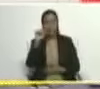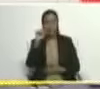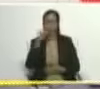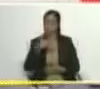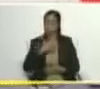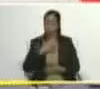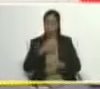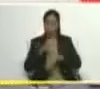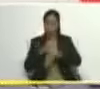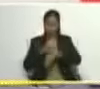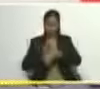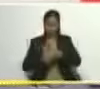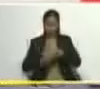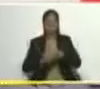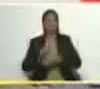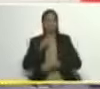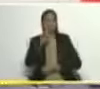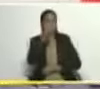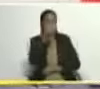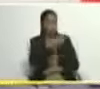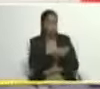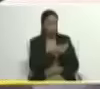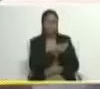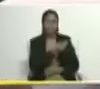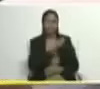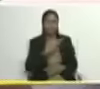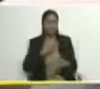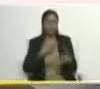mi reloj de la colección Maradona,